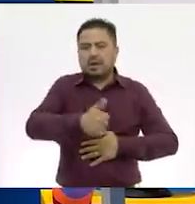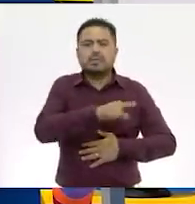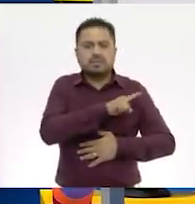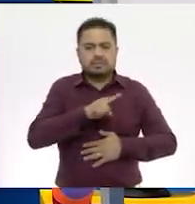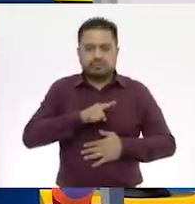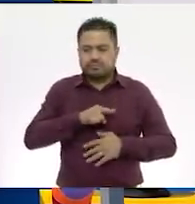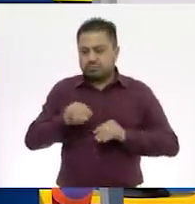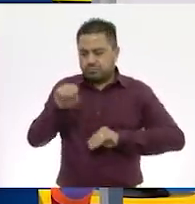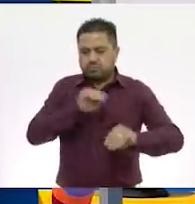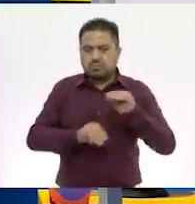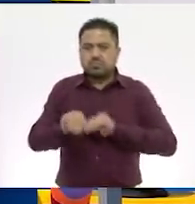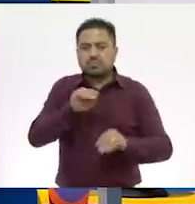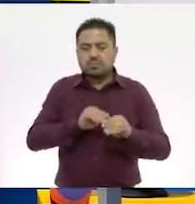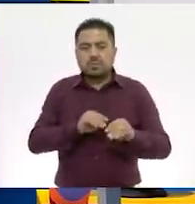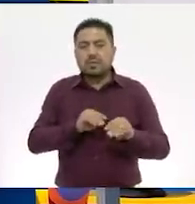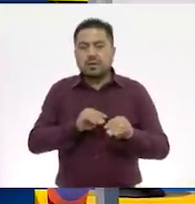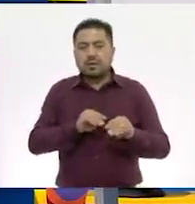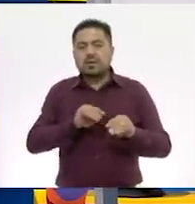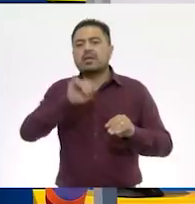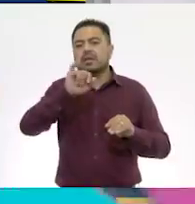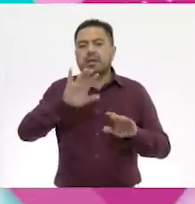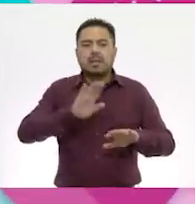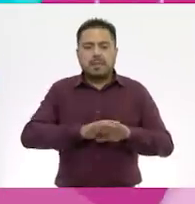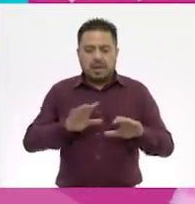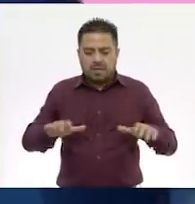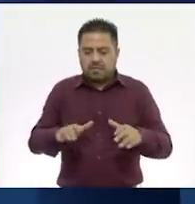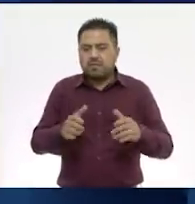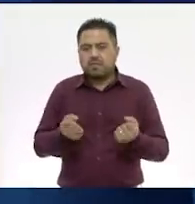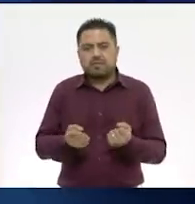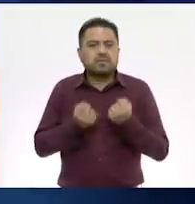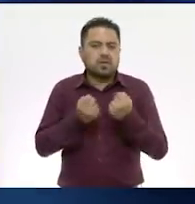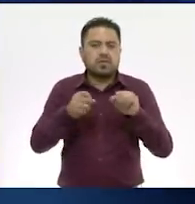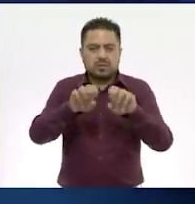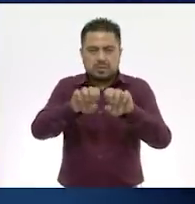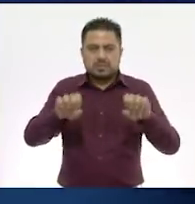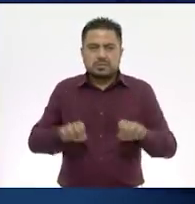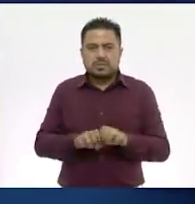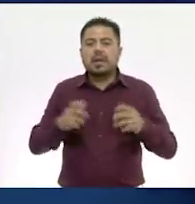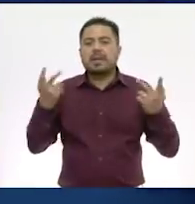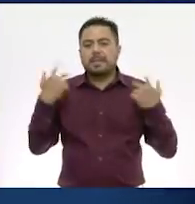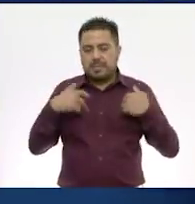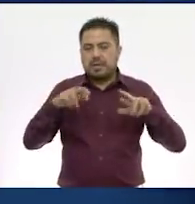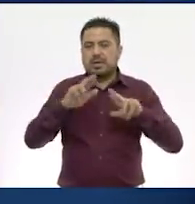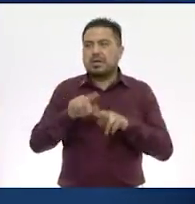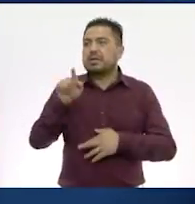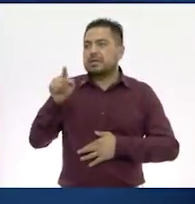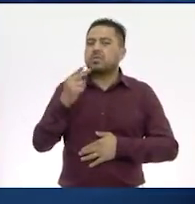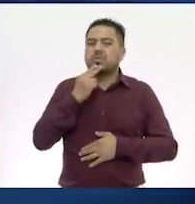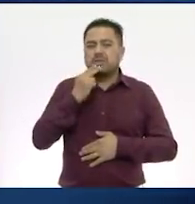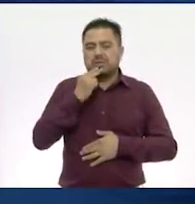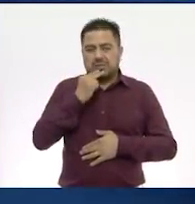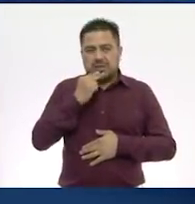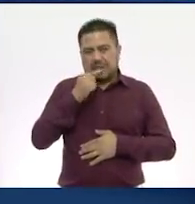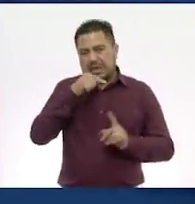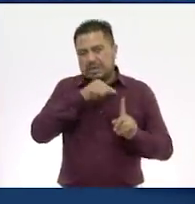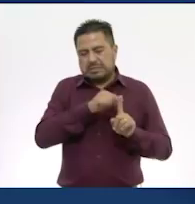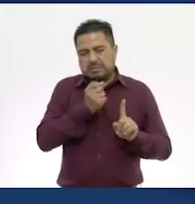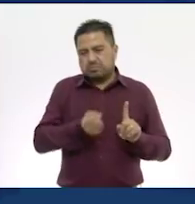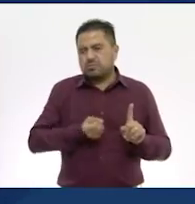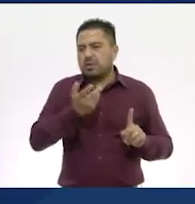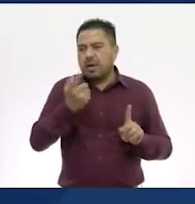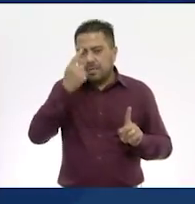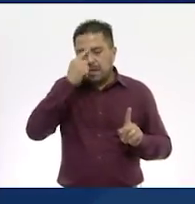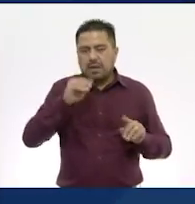en la medida que cada quien cumple con una parte, fortalece el trabajo en equipo. Entonces el maestro utiliza esta analogía para